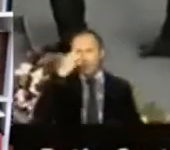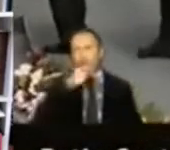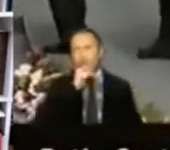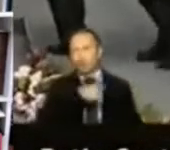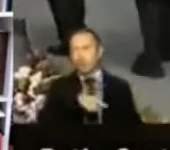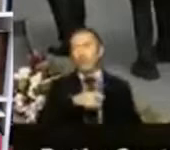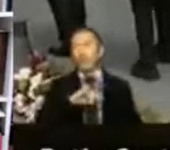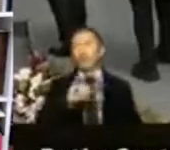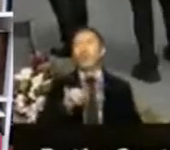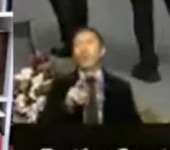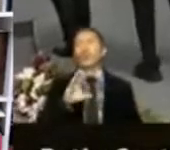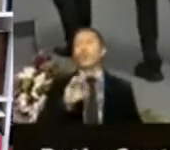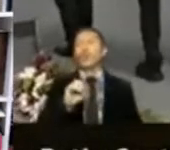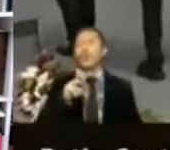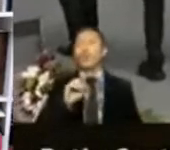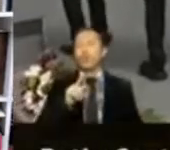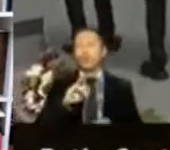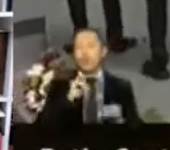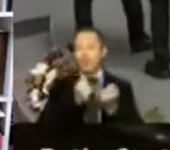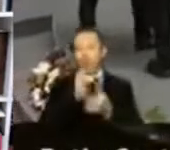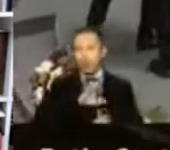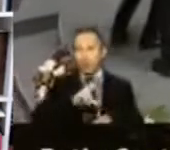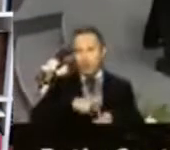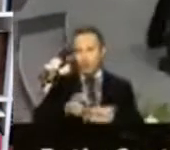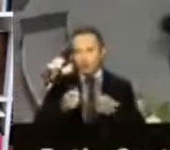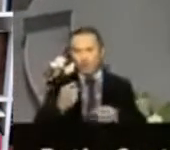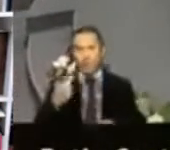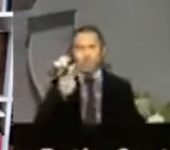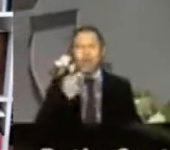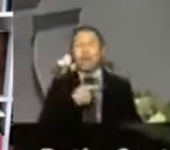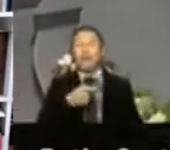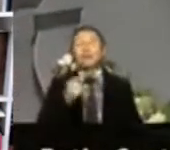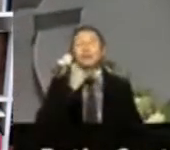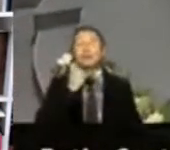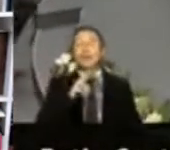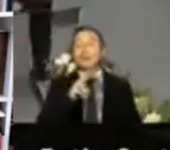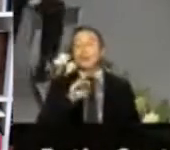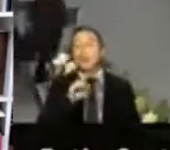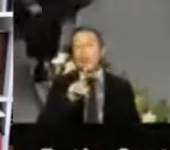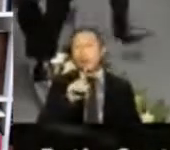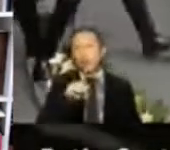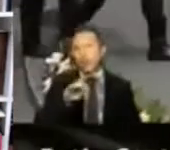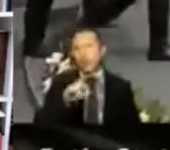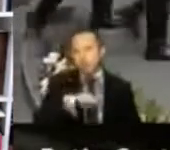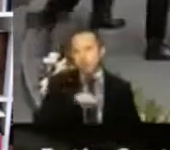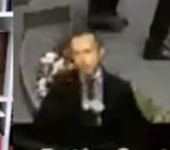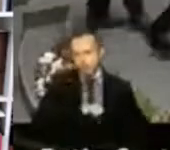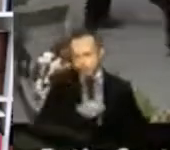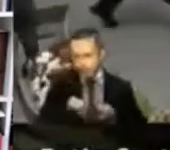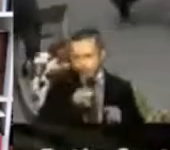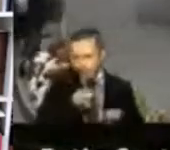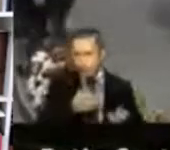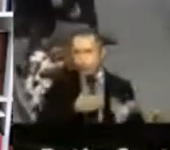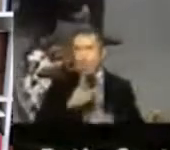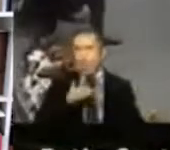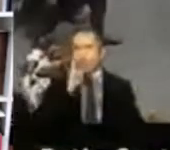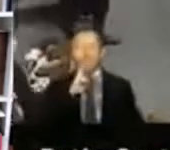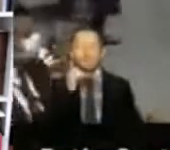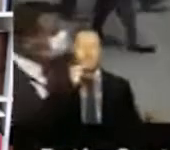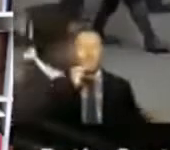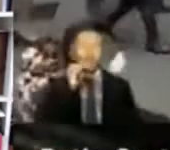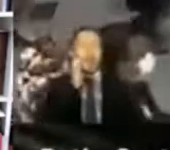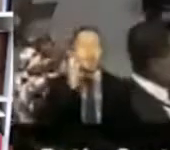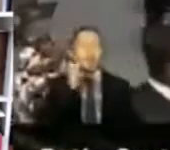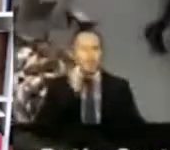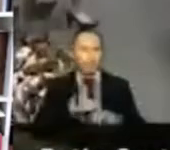es decir, contratos de gasoductos, con gasoductos que establecen que a pesar de que no se,